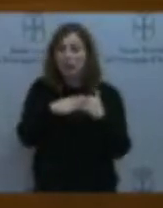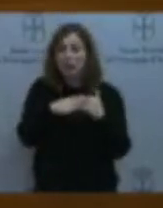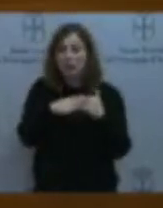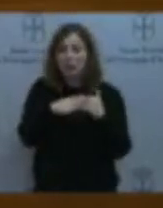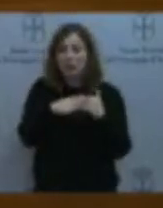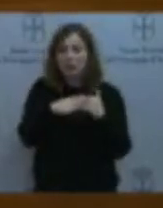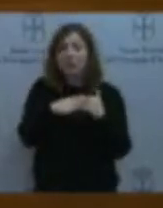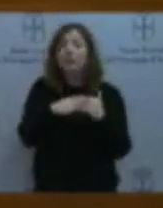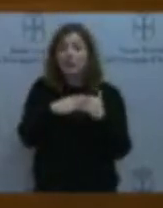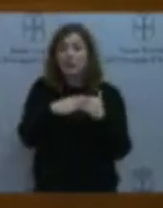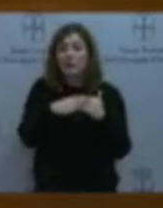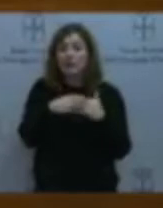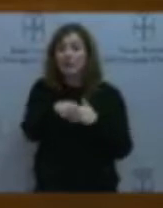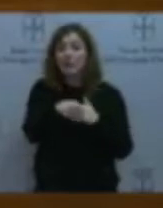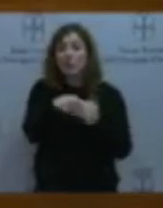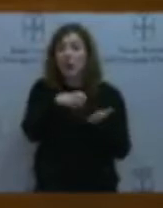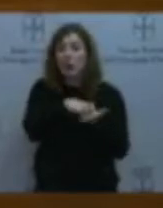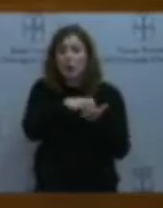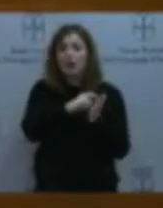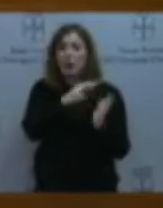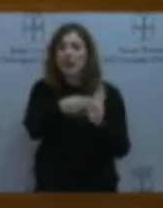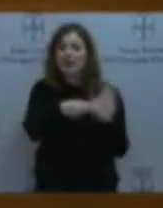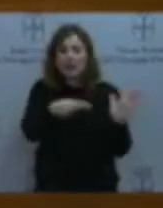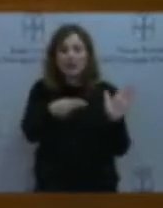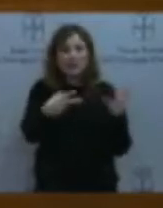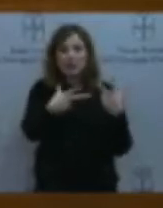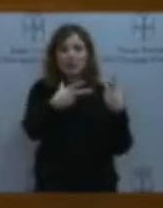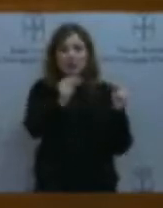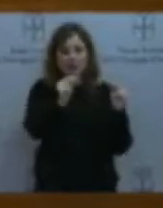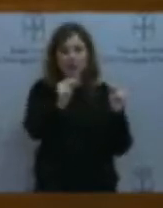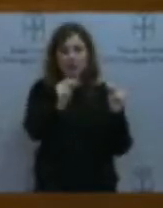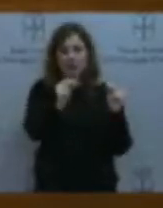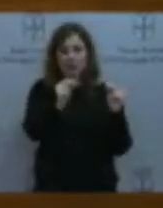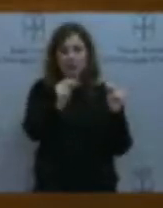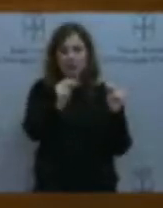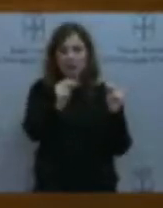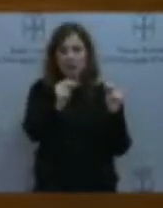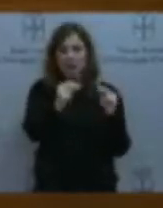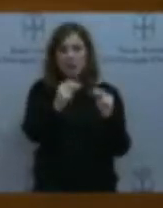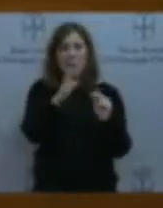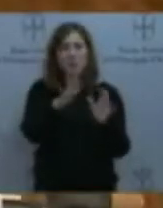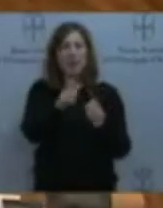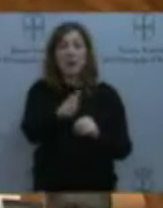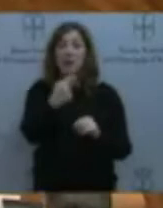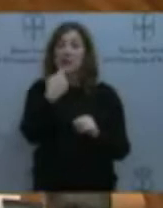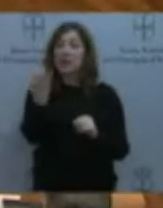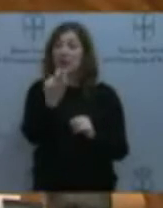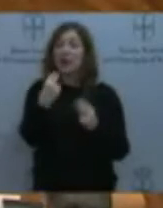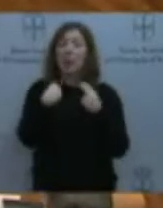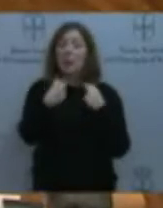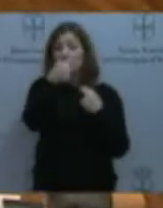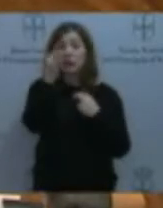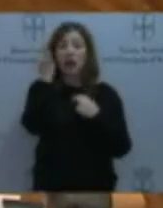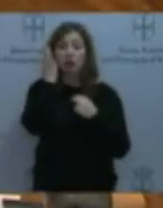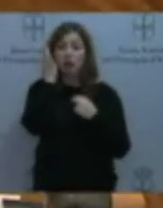se acabaron las dudas, las etiquetas, y se produjo un cierre de todo el establishment diciendo claramente que los diputados y las diputadas